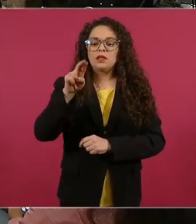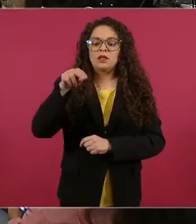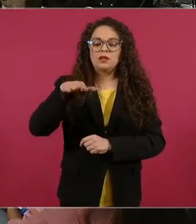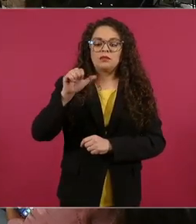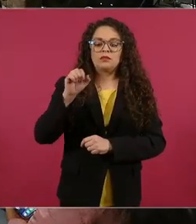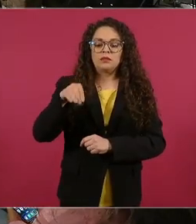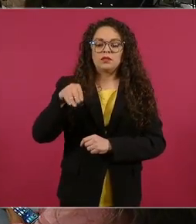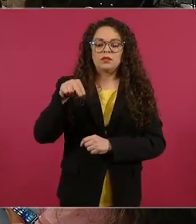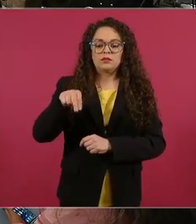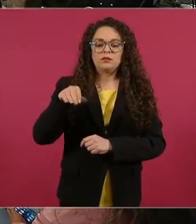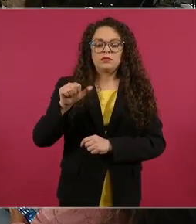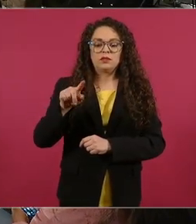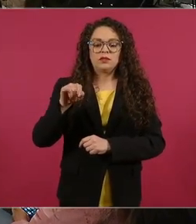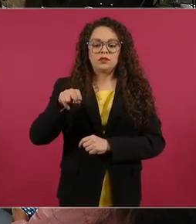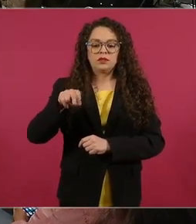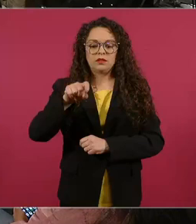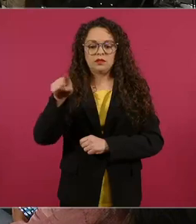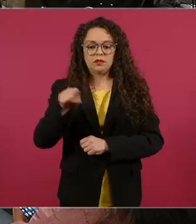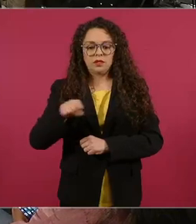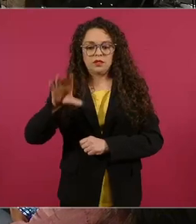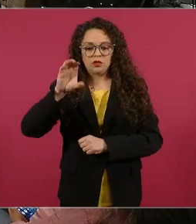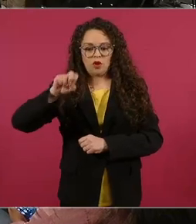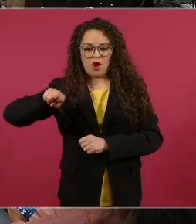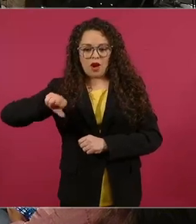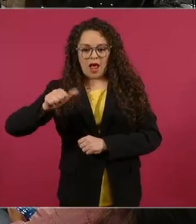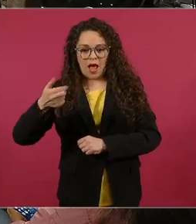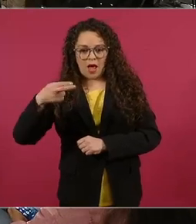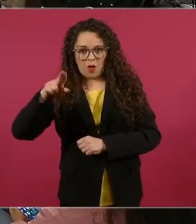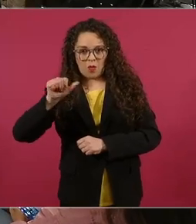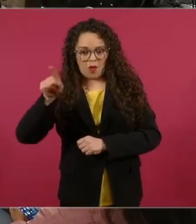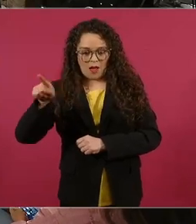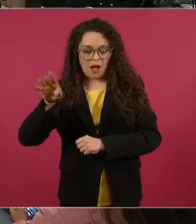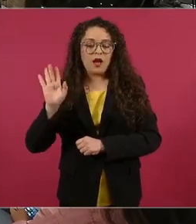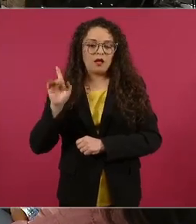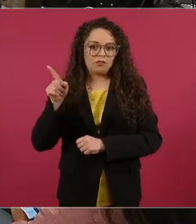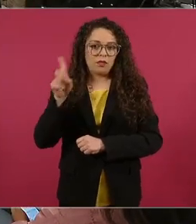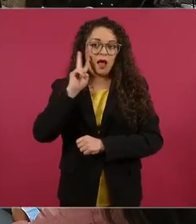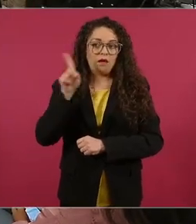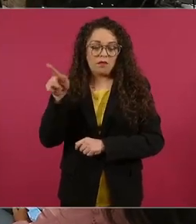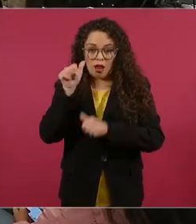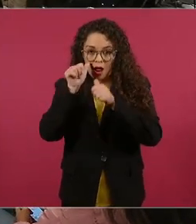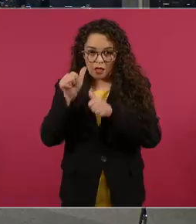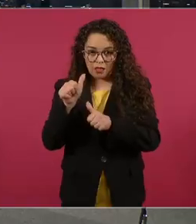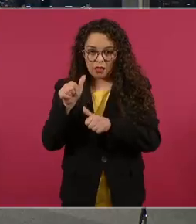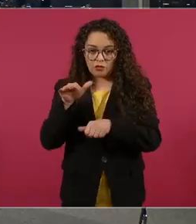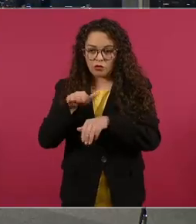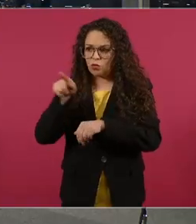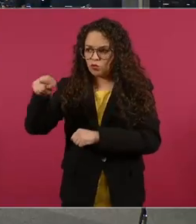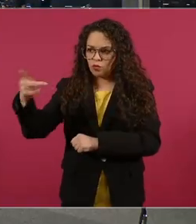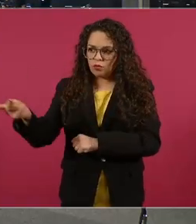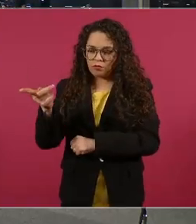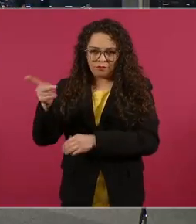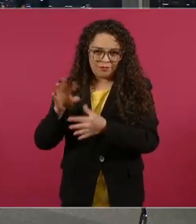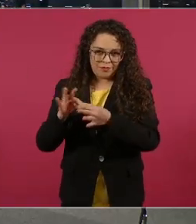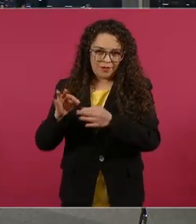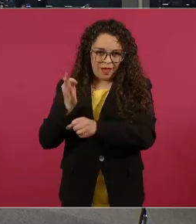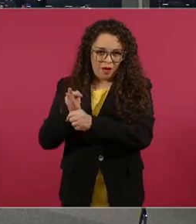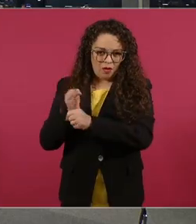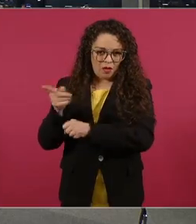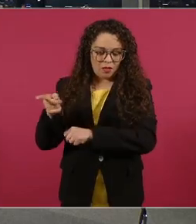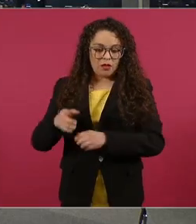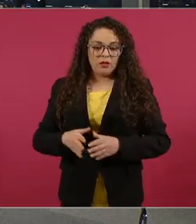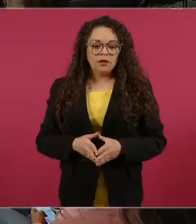Conagua que atienda lo que estás planteando, pero no sé si puedas tú. Muy brevemente, presidente, pues